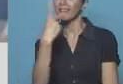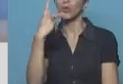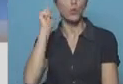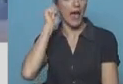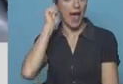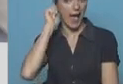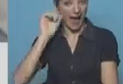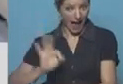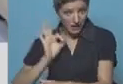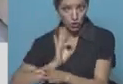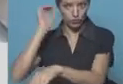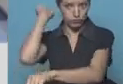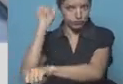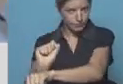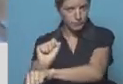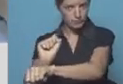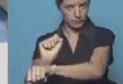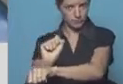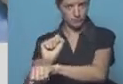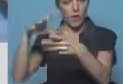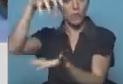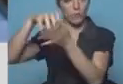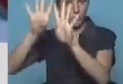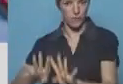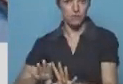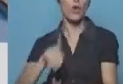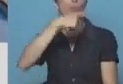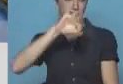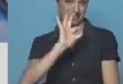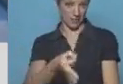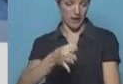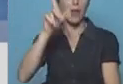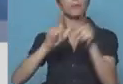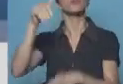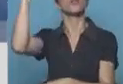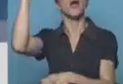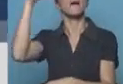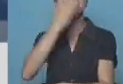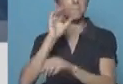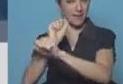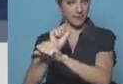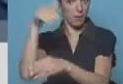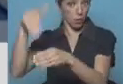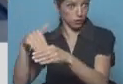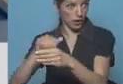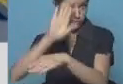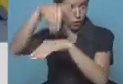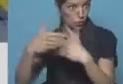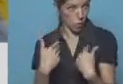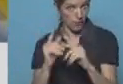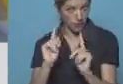fue condenado en el penal de Santa Fe y se había ofrecido, pues ustedes saben que los presos votan, obviamente, en las cárceles, y se había ofrecido